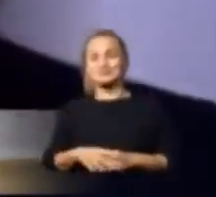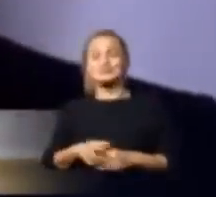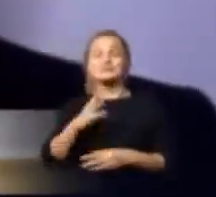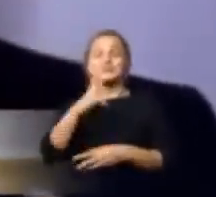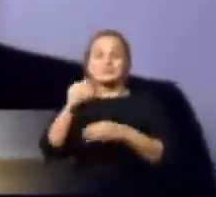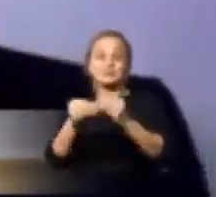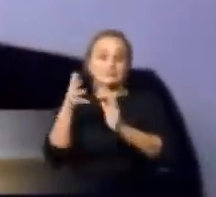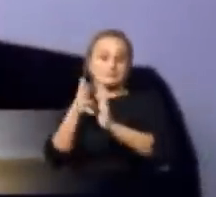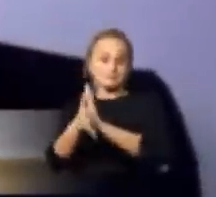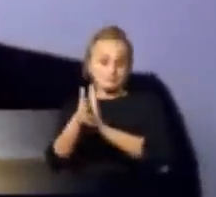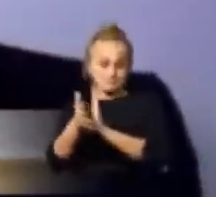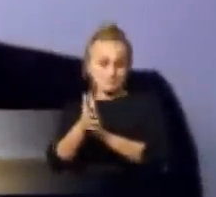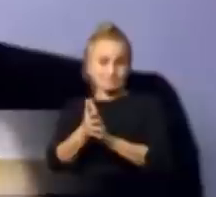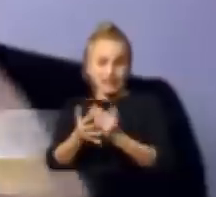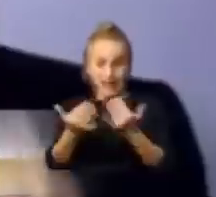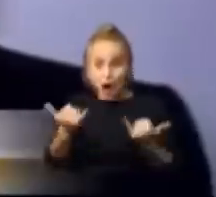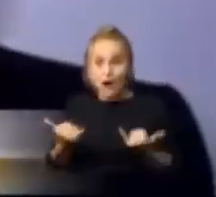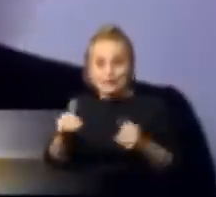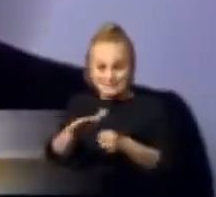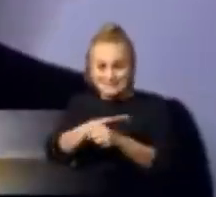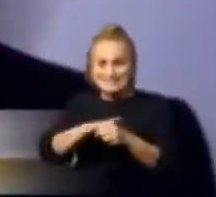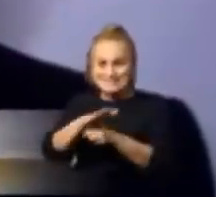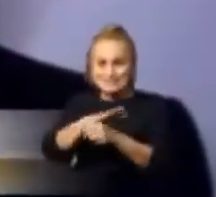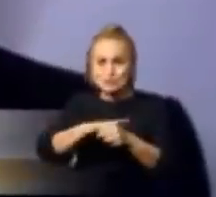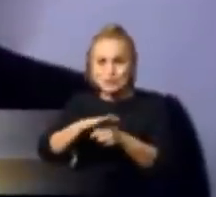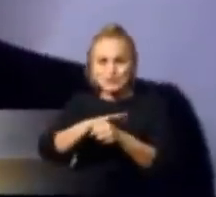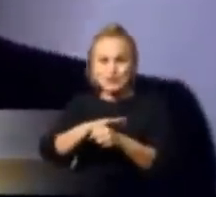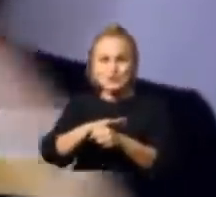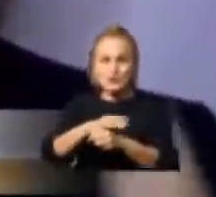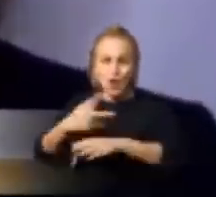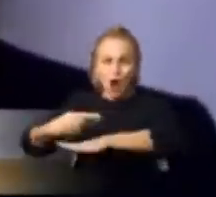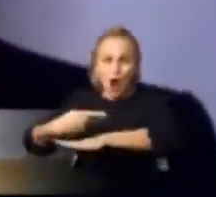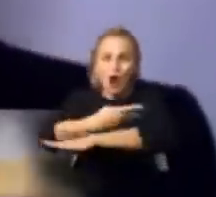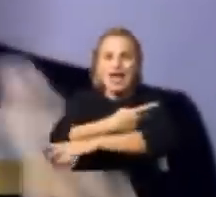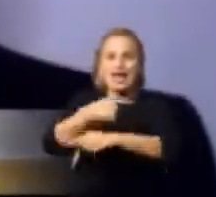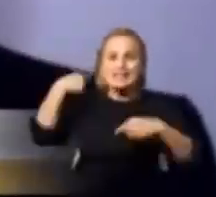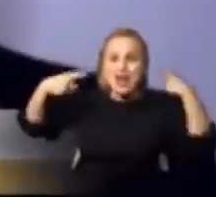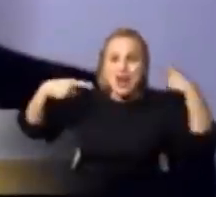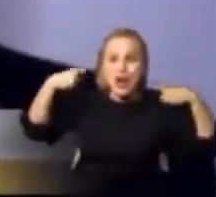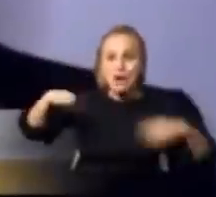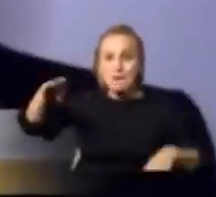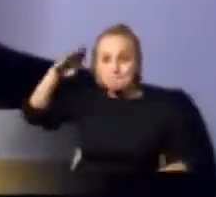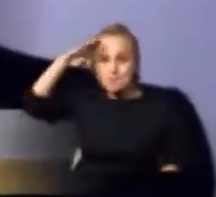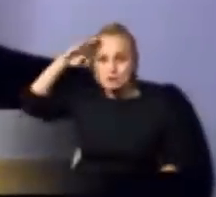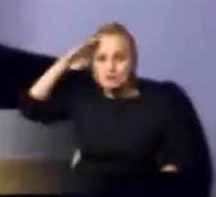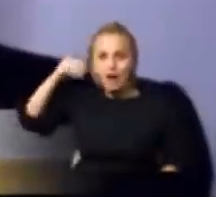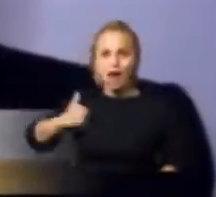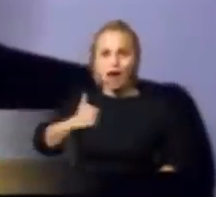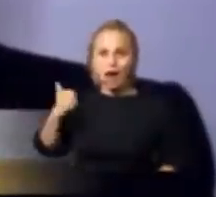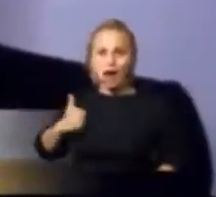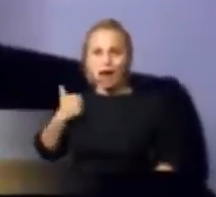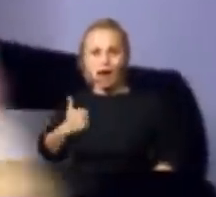esto. Aquí estamos ante un caso de ovejas descarriadas, de policías que actúan,